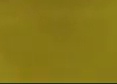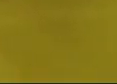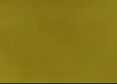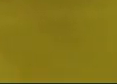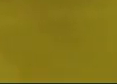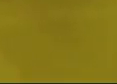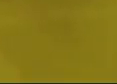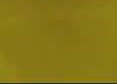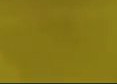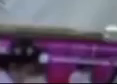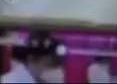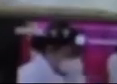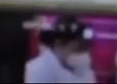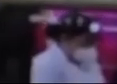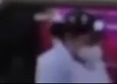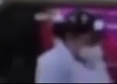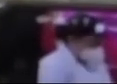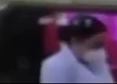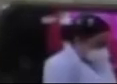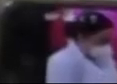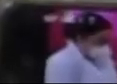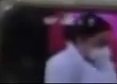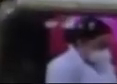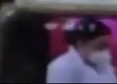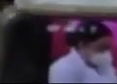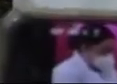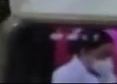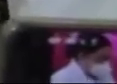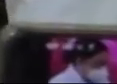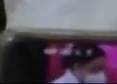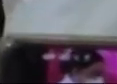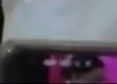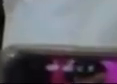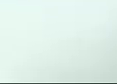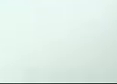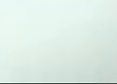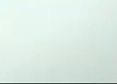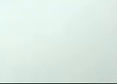en la casa materna para noticias 12 gabriel a solórzano